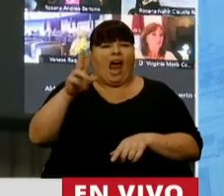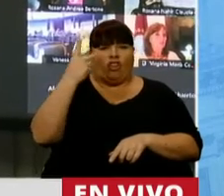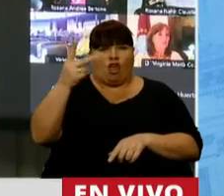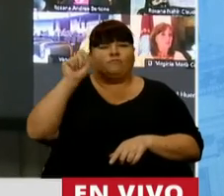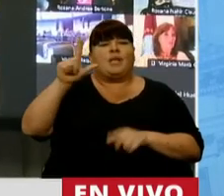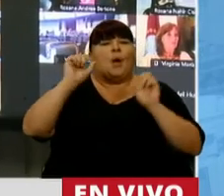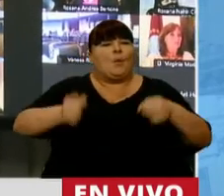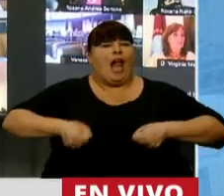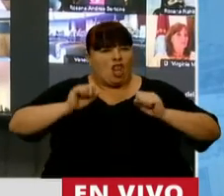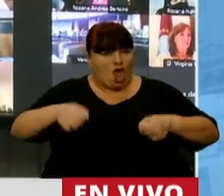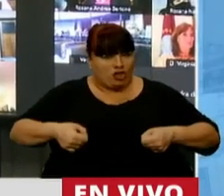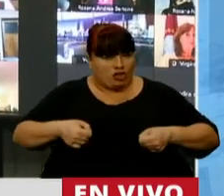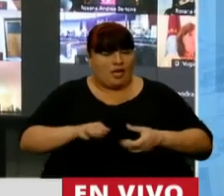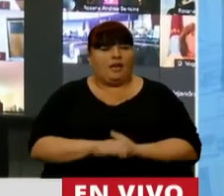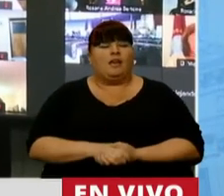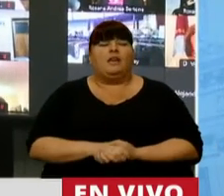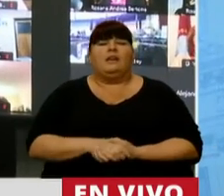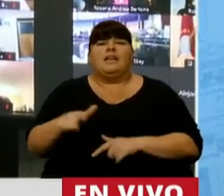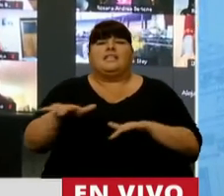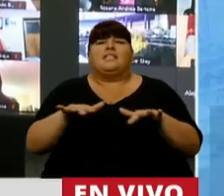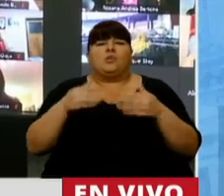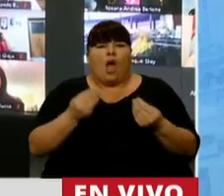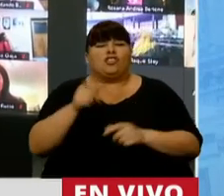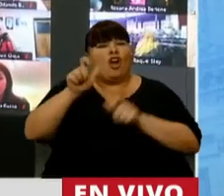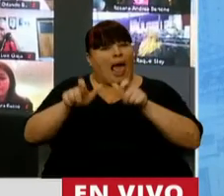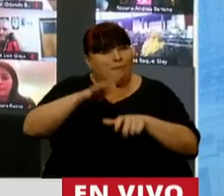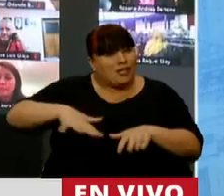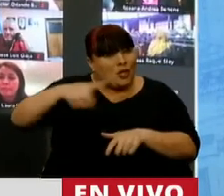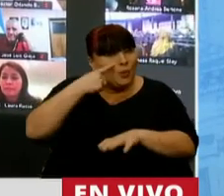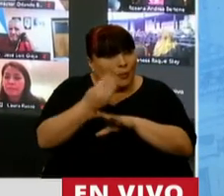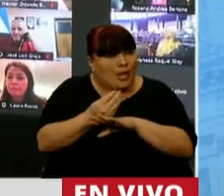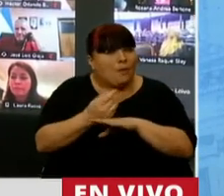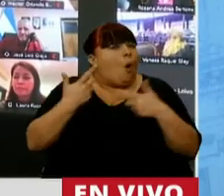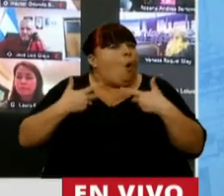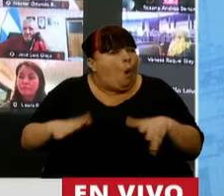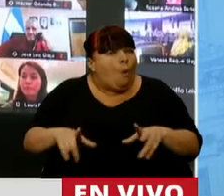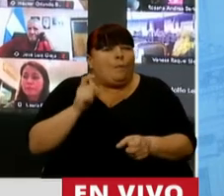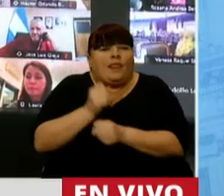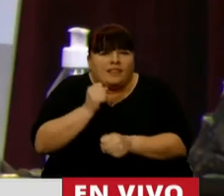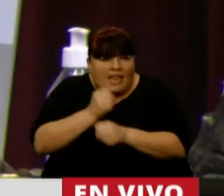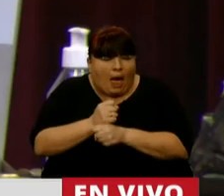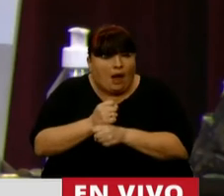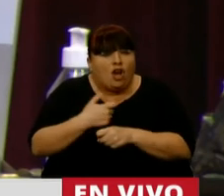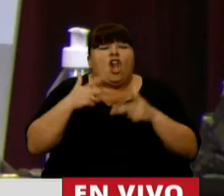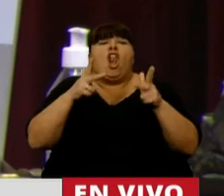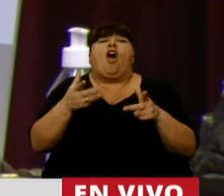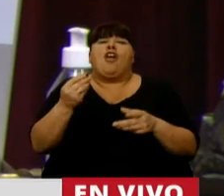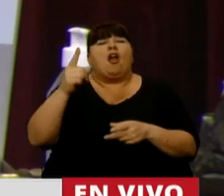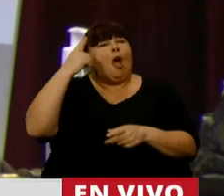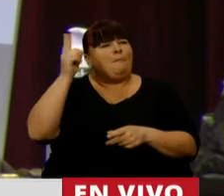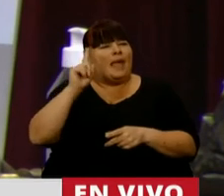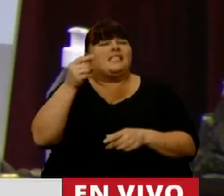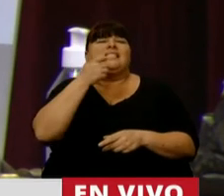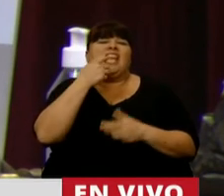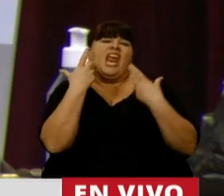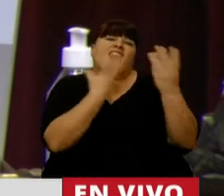de San Carlos de Bariloche, sufrir la situación de que esos vecinos, que son humildes trabajadores, y esto lo digo para desmitificar,